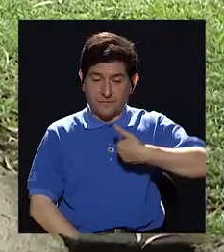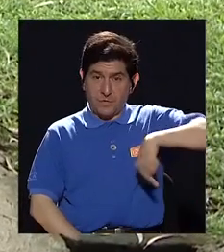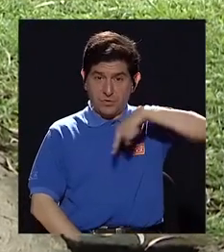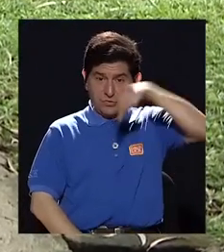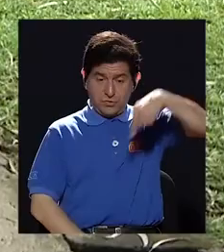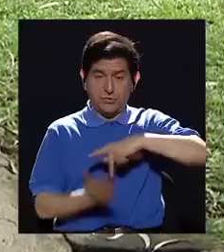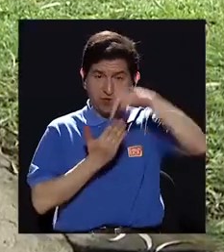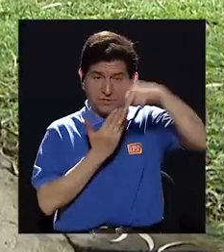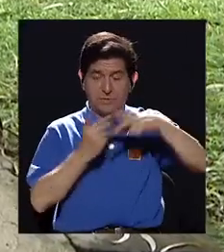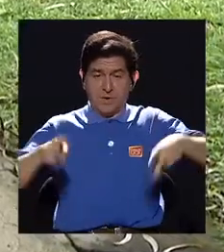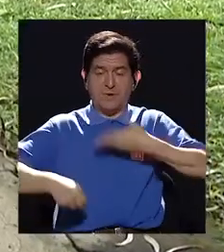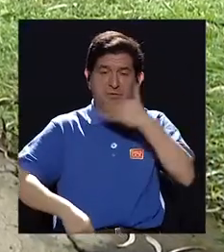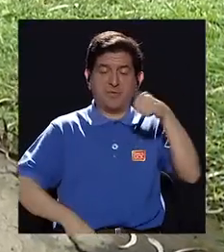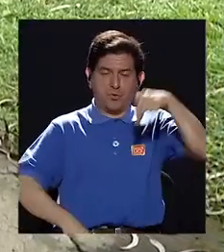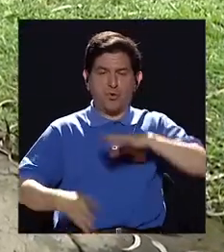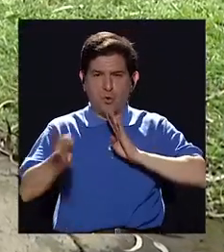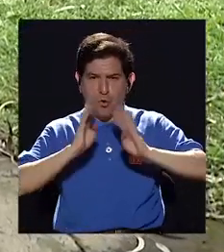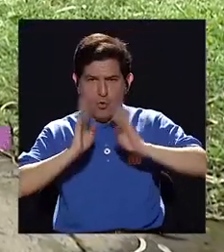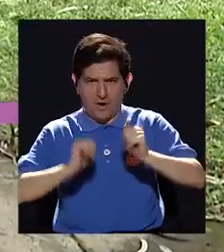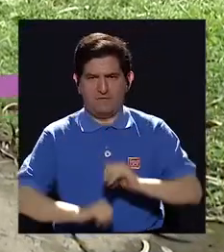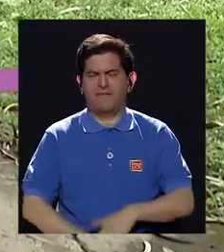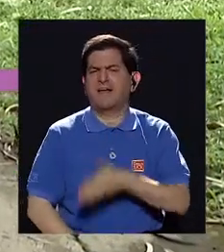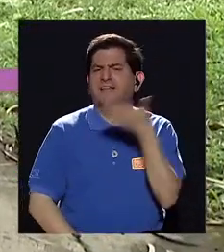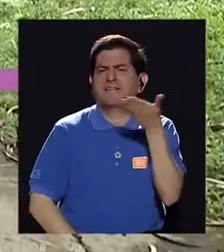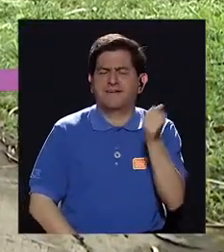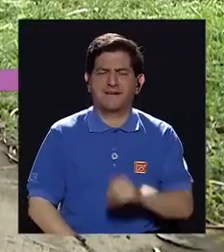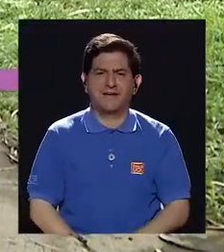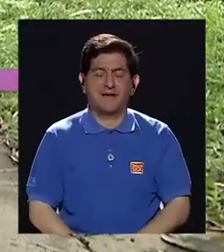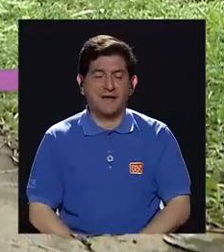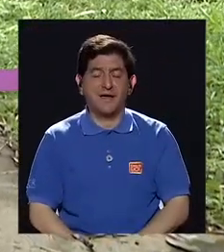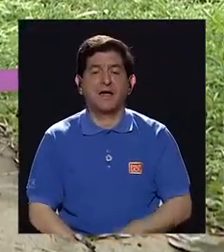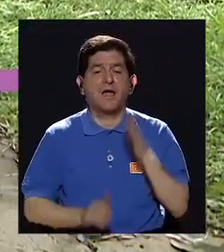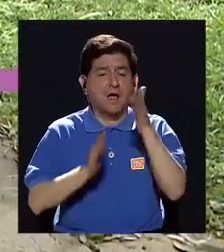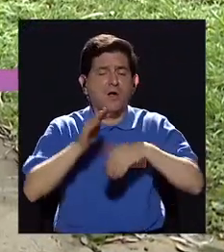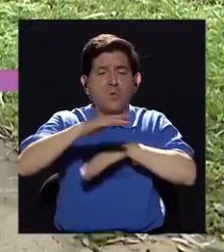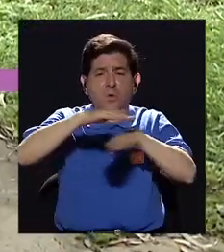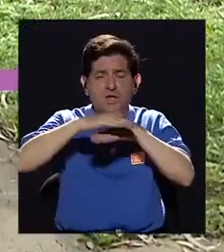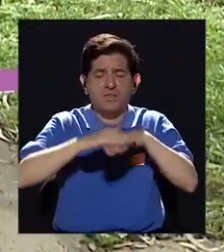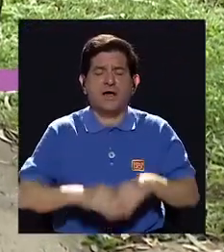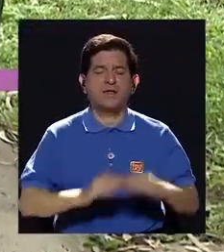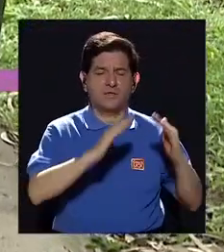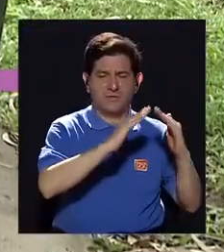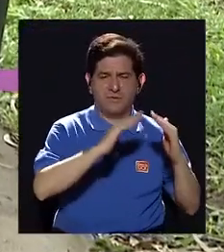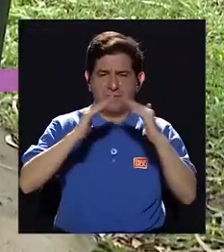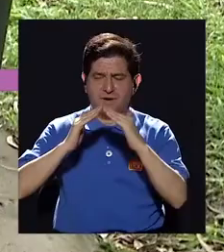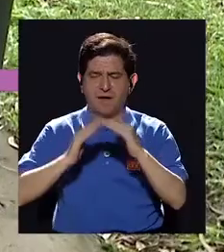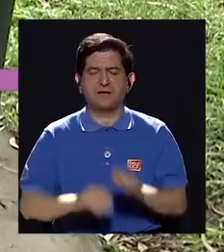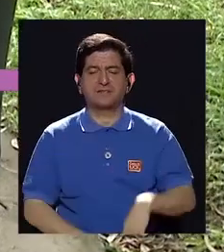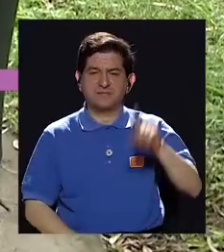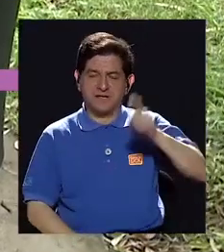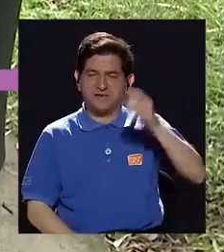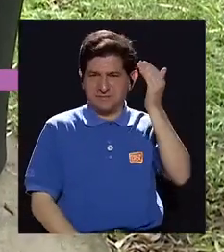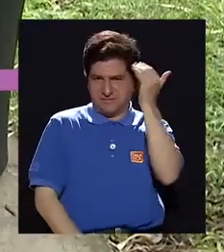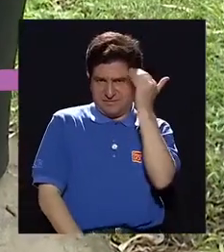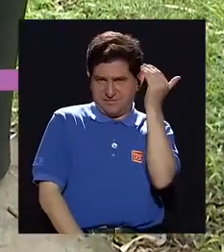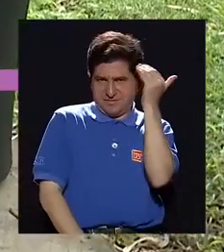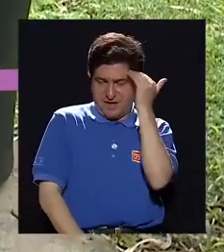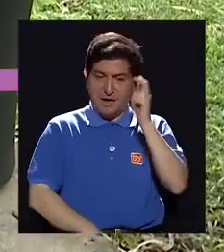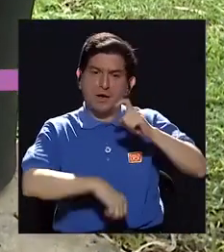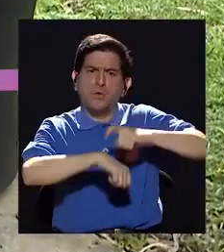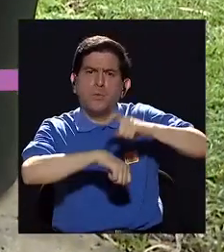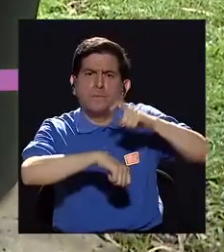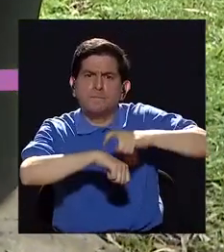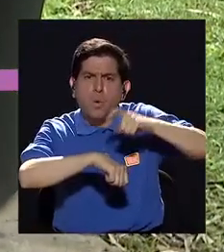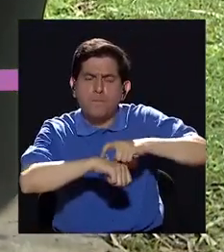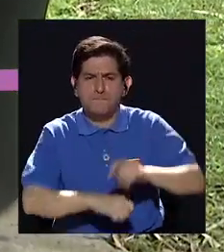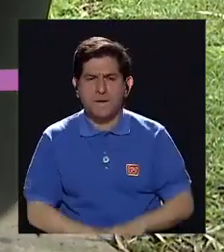Somos Vivir Mejor. El día de hoy estamos conversando acerca de los cuidados básicos que en nuestros hogares tenemos que conocer a la